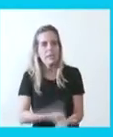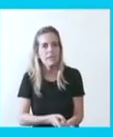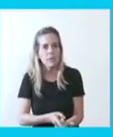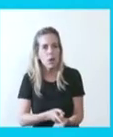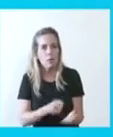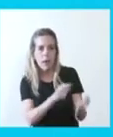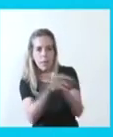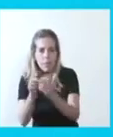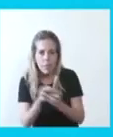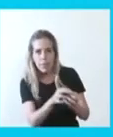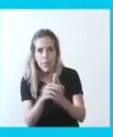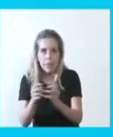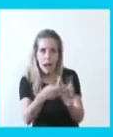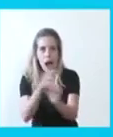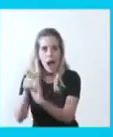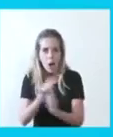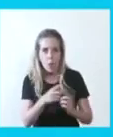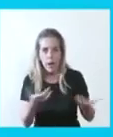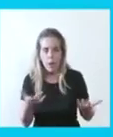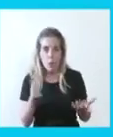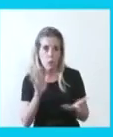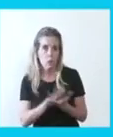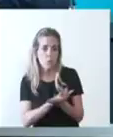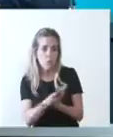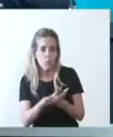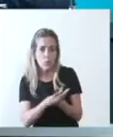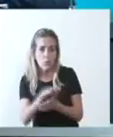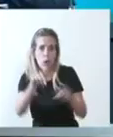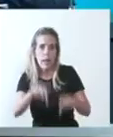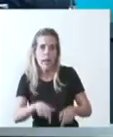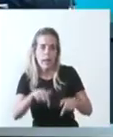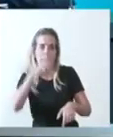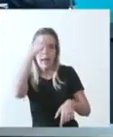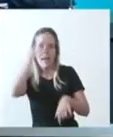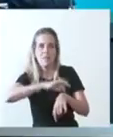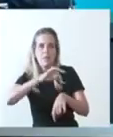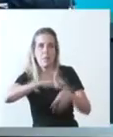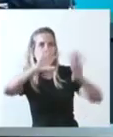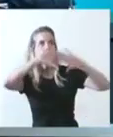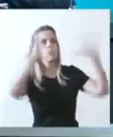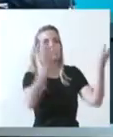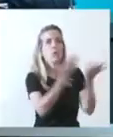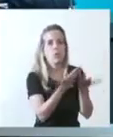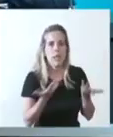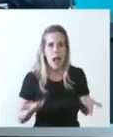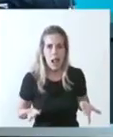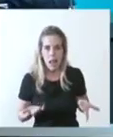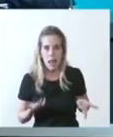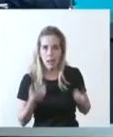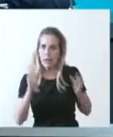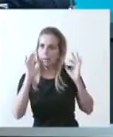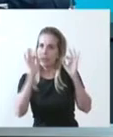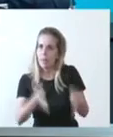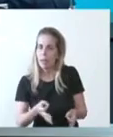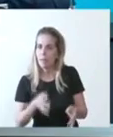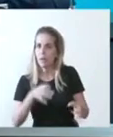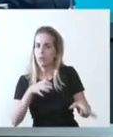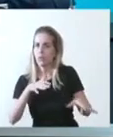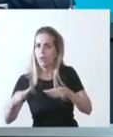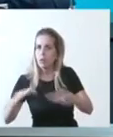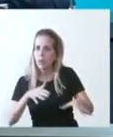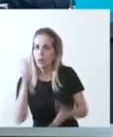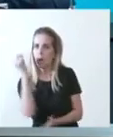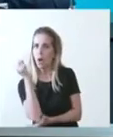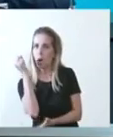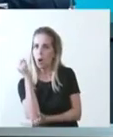para paliar los efectos de esta pandemia. Está claro que la actividad económica se va a restringir, está claro que tenemos